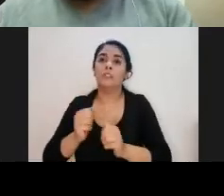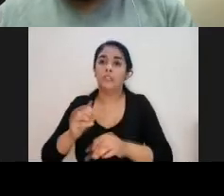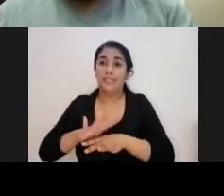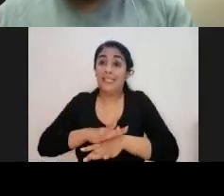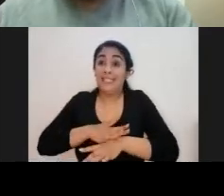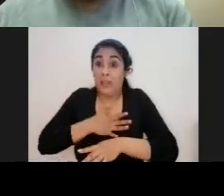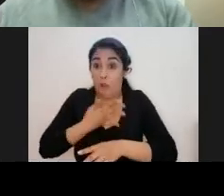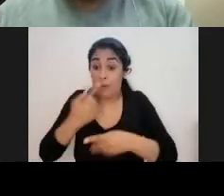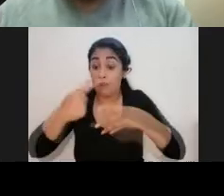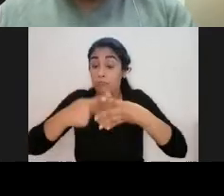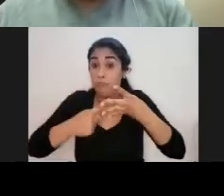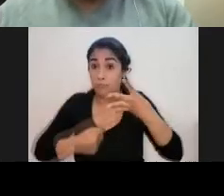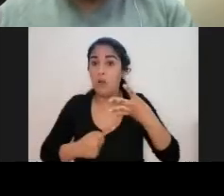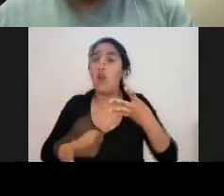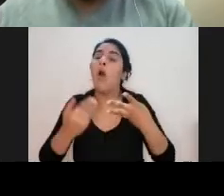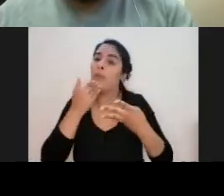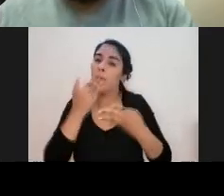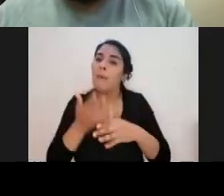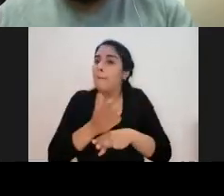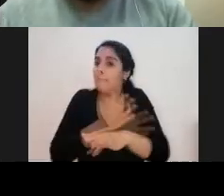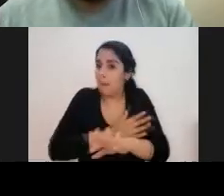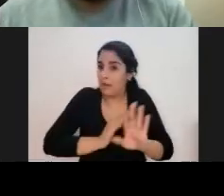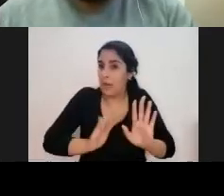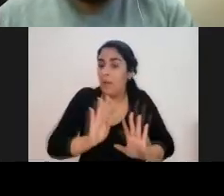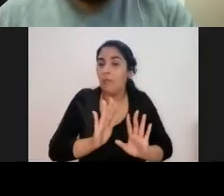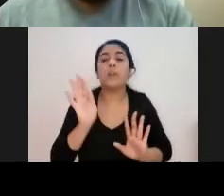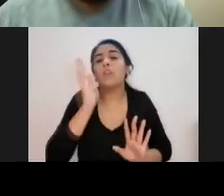hospitalización. Por eso es importante la vacunación.